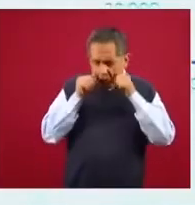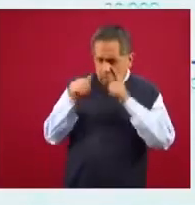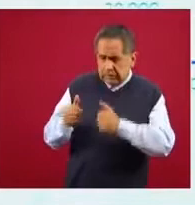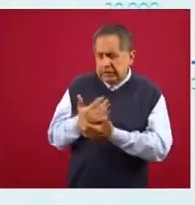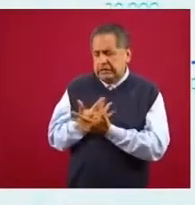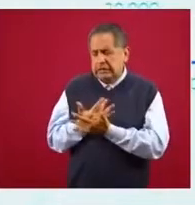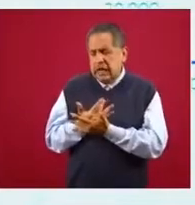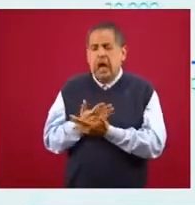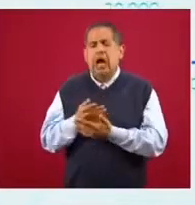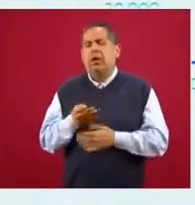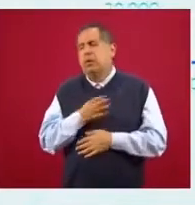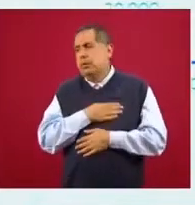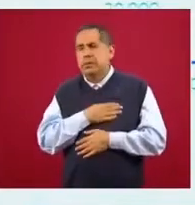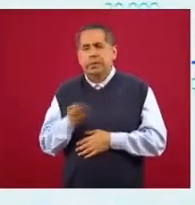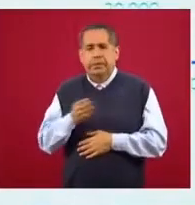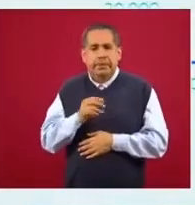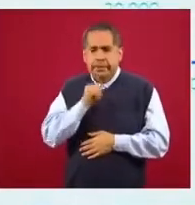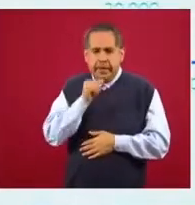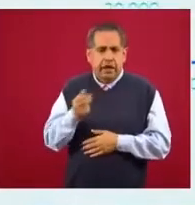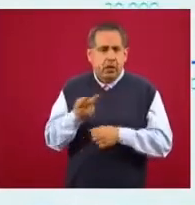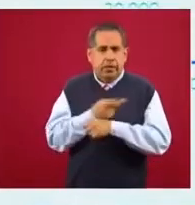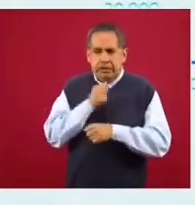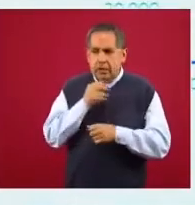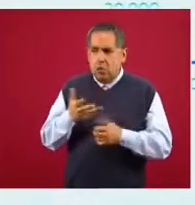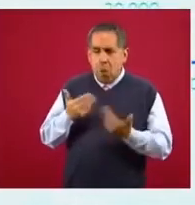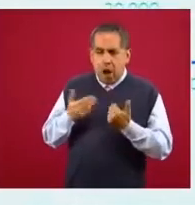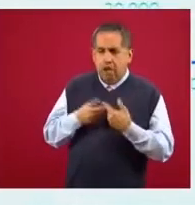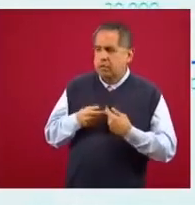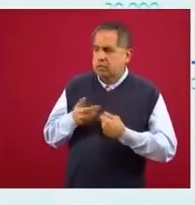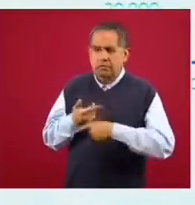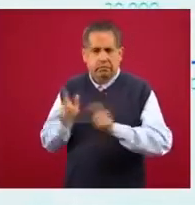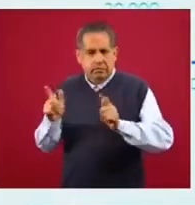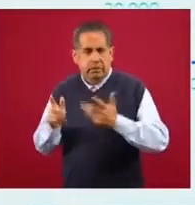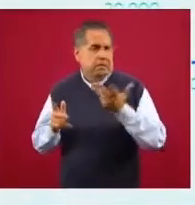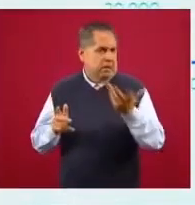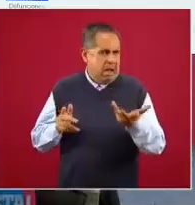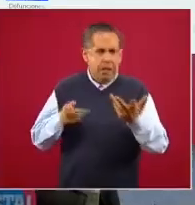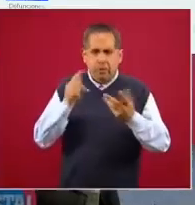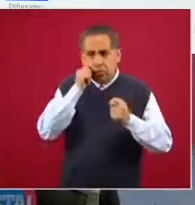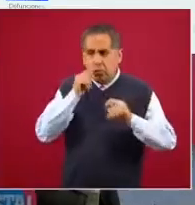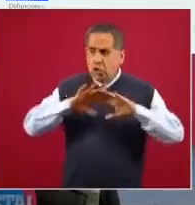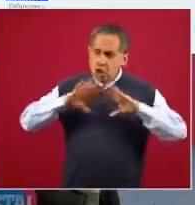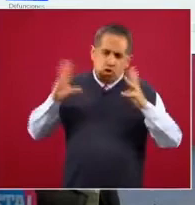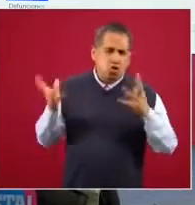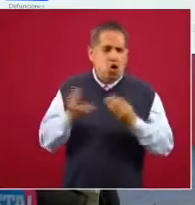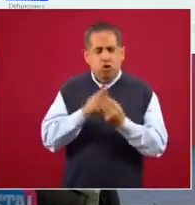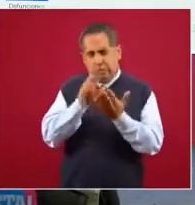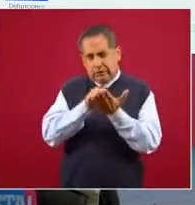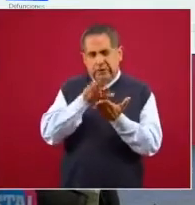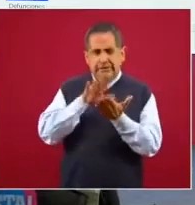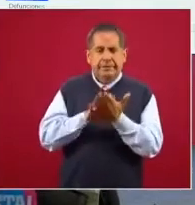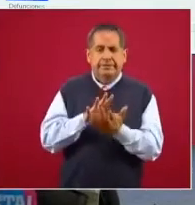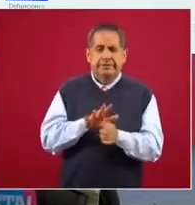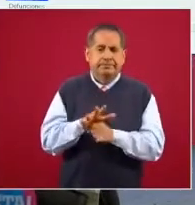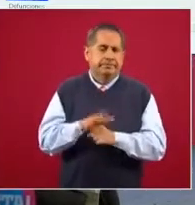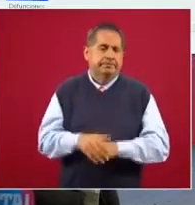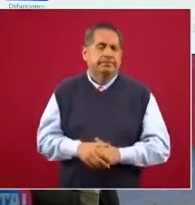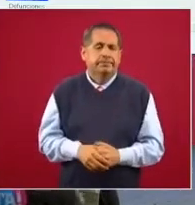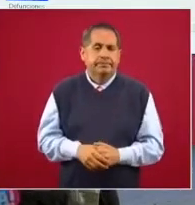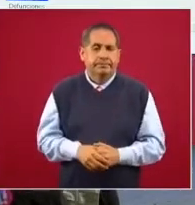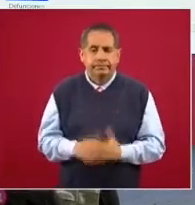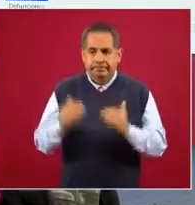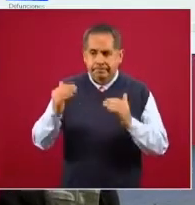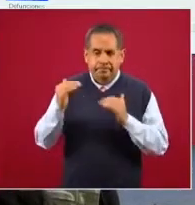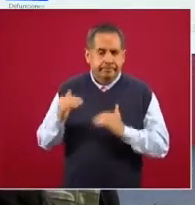a pesar de que fueron negativas a la prueba, porque esa es la manera como en México se atiende a la enfermedad. Veamos la